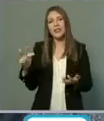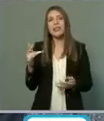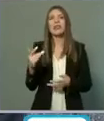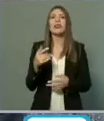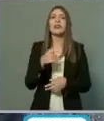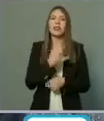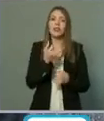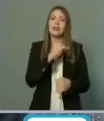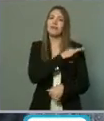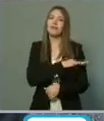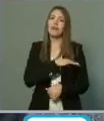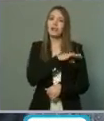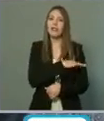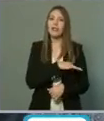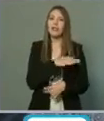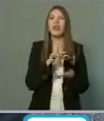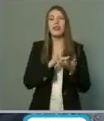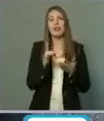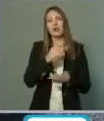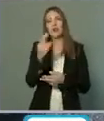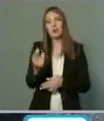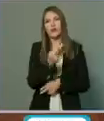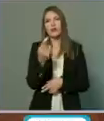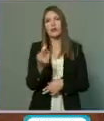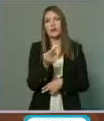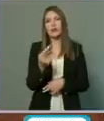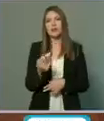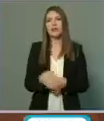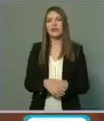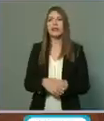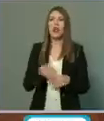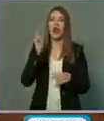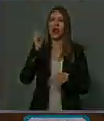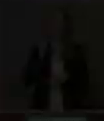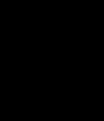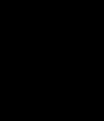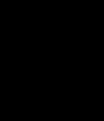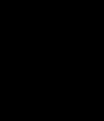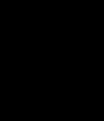Casas, y felicidades. Muchas gracias a todos ustedes. Bien, Que vengan muchos Negrito. años más.